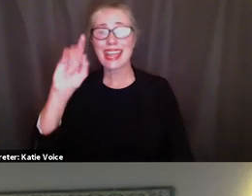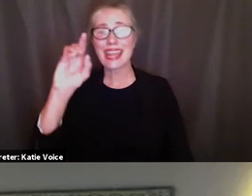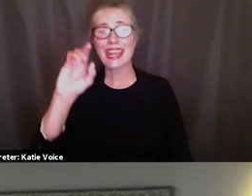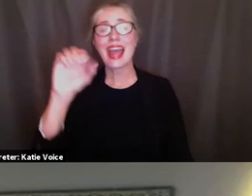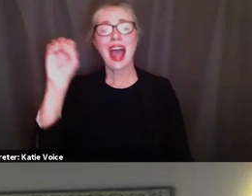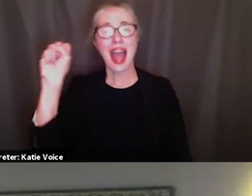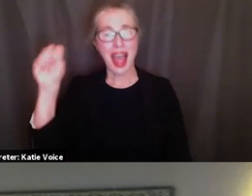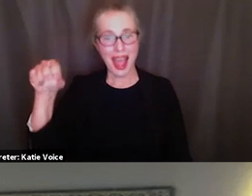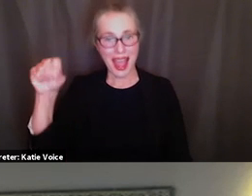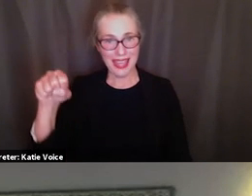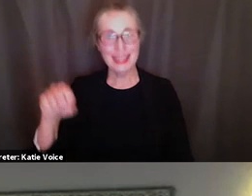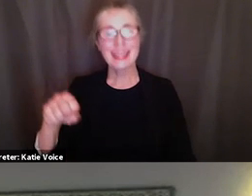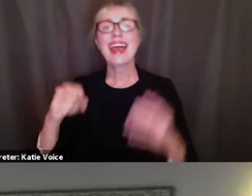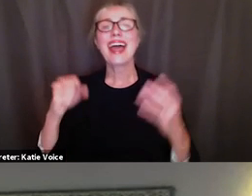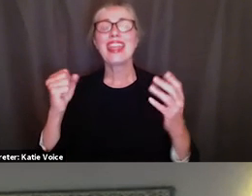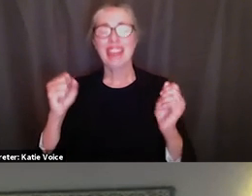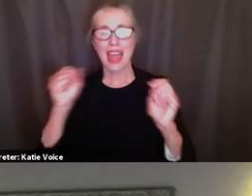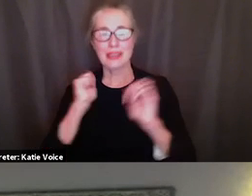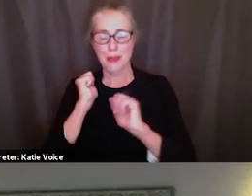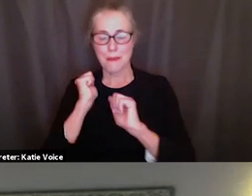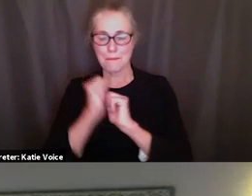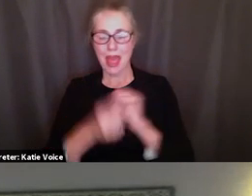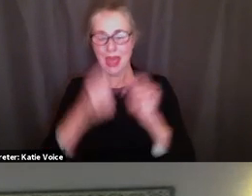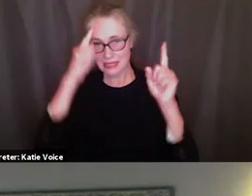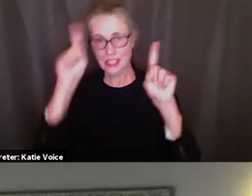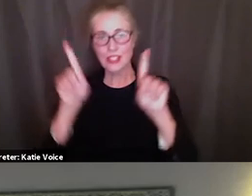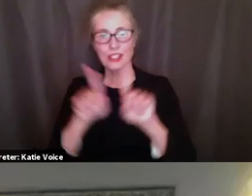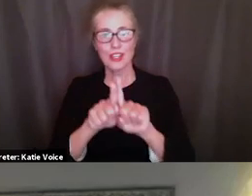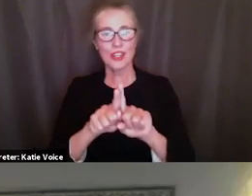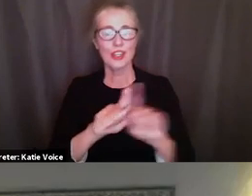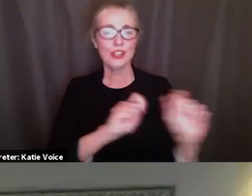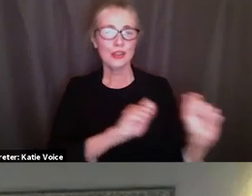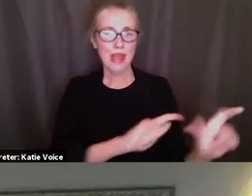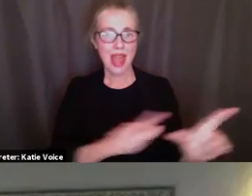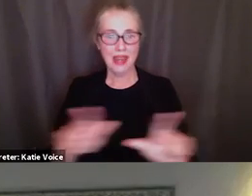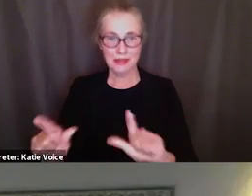Se aprueba el orden del día de consentimiento en forma unánime.